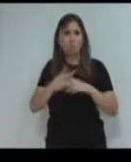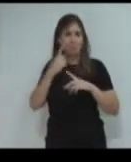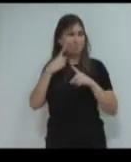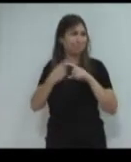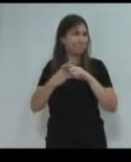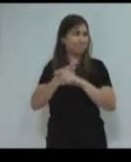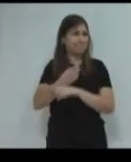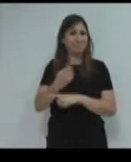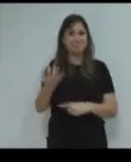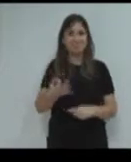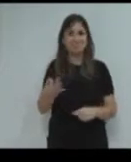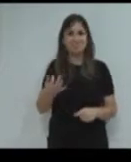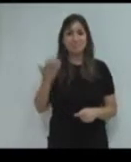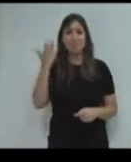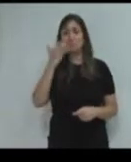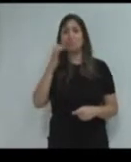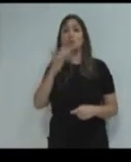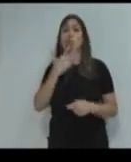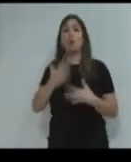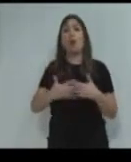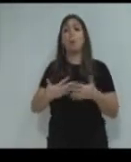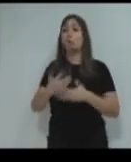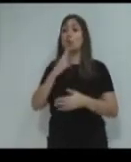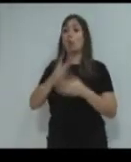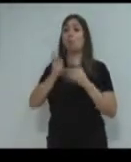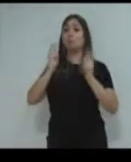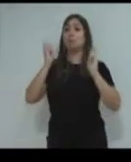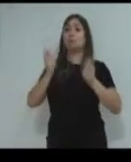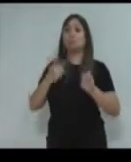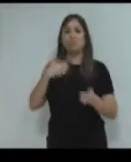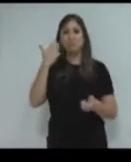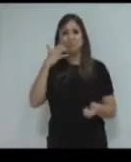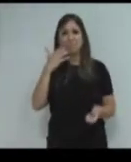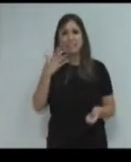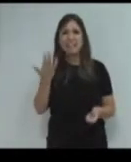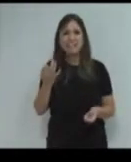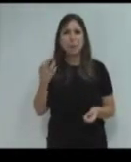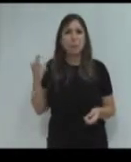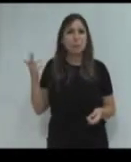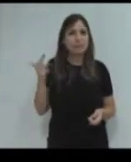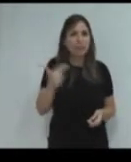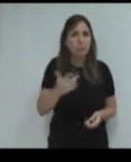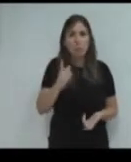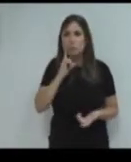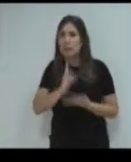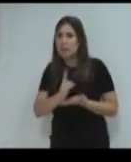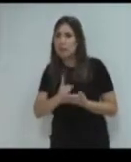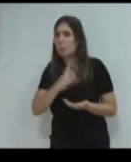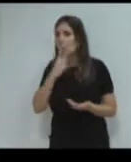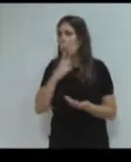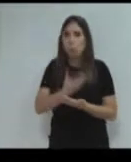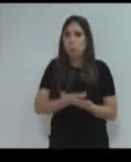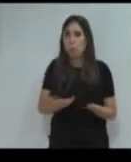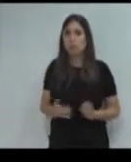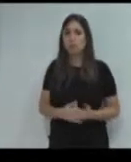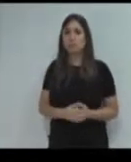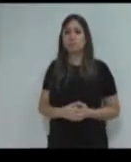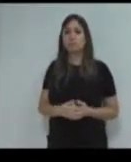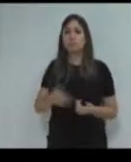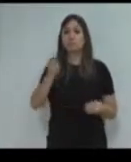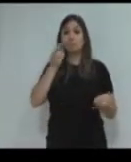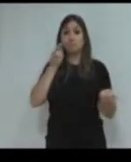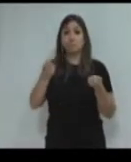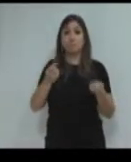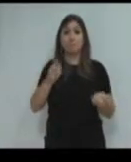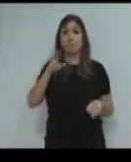del plato, que tiene ese nombre de autor, pero bueno, que es carne, es pescado, es verdura. Eso, realmente en los sitios de